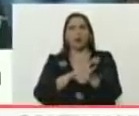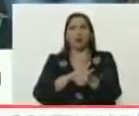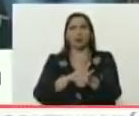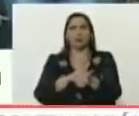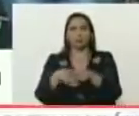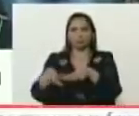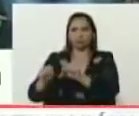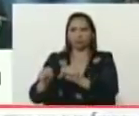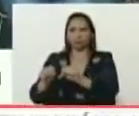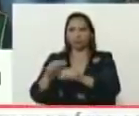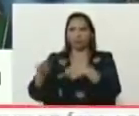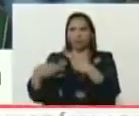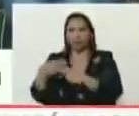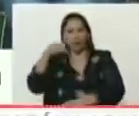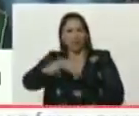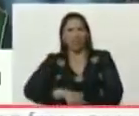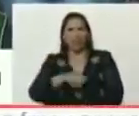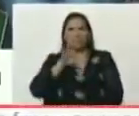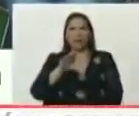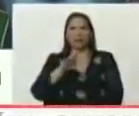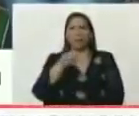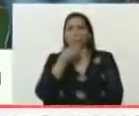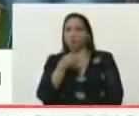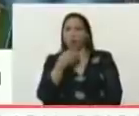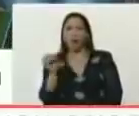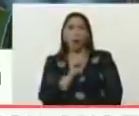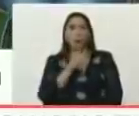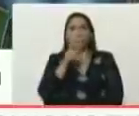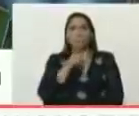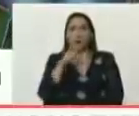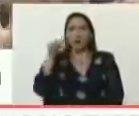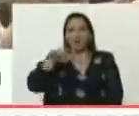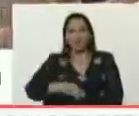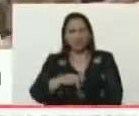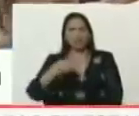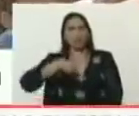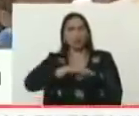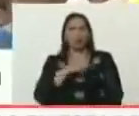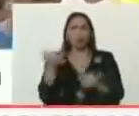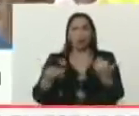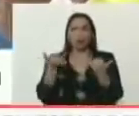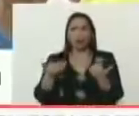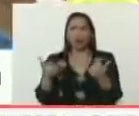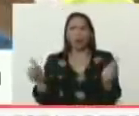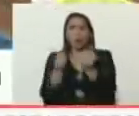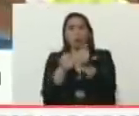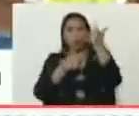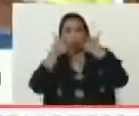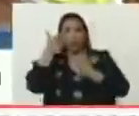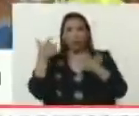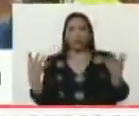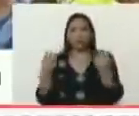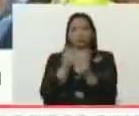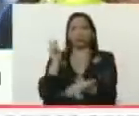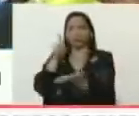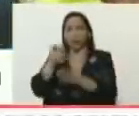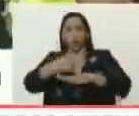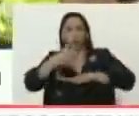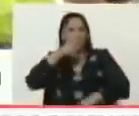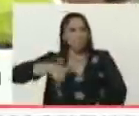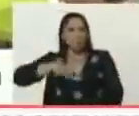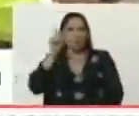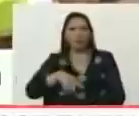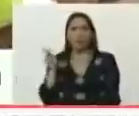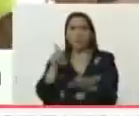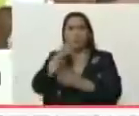patria más nunca, ni por las buenas ni por las malas. Aquí de ahora en adelante, con Chávez llegó a gobernar el pueblo. Llegó